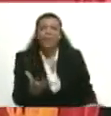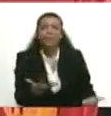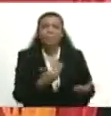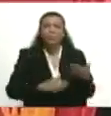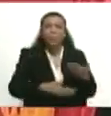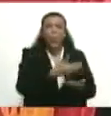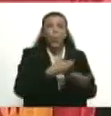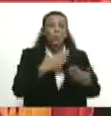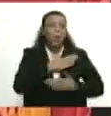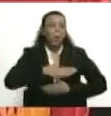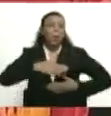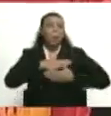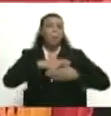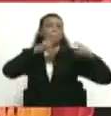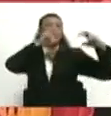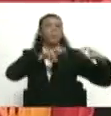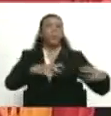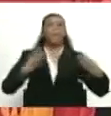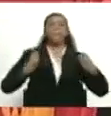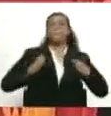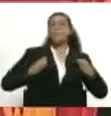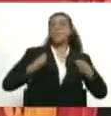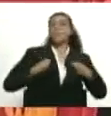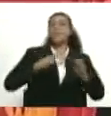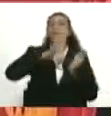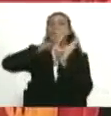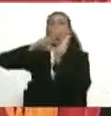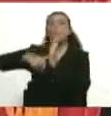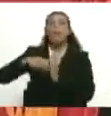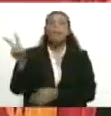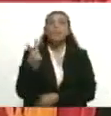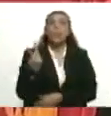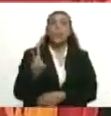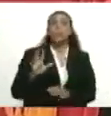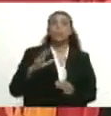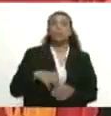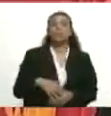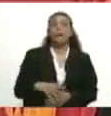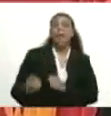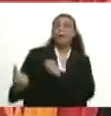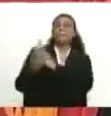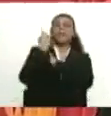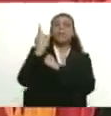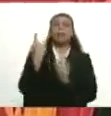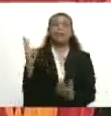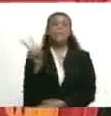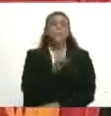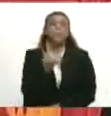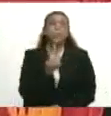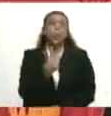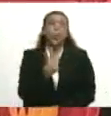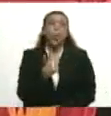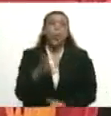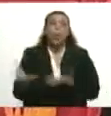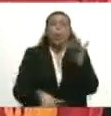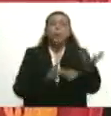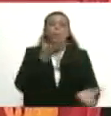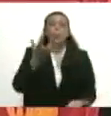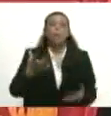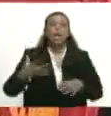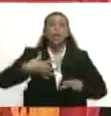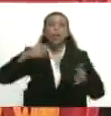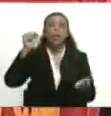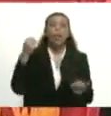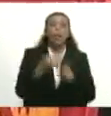está cómodamente viviendo con el dinero que le robaron a los venezolanos, amenaza a Venezuela con incendiarla, que viene un golpe